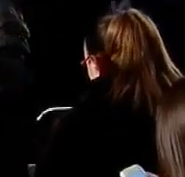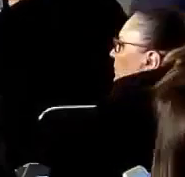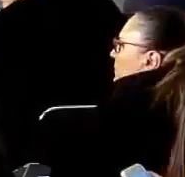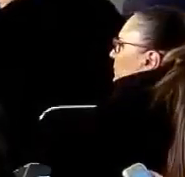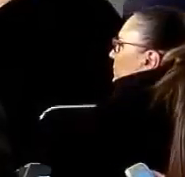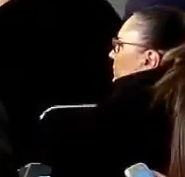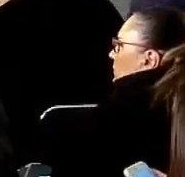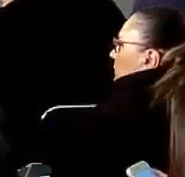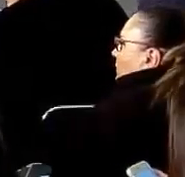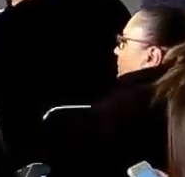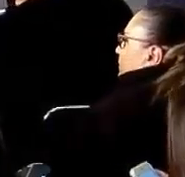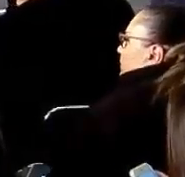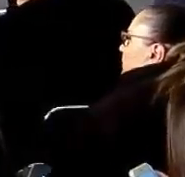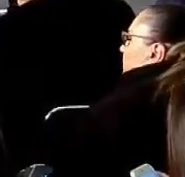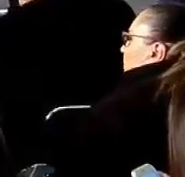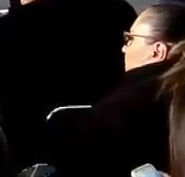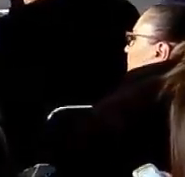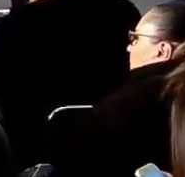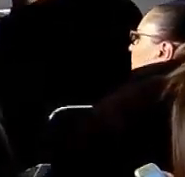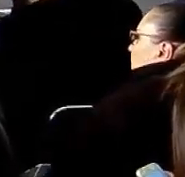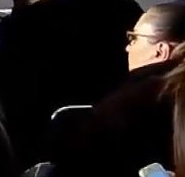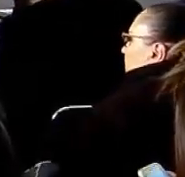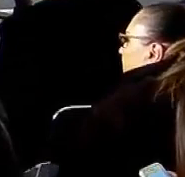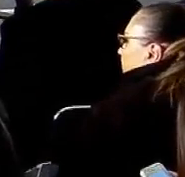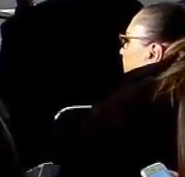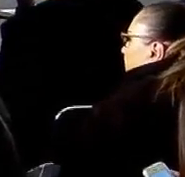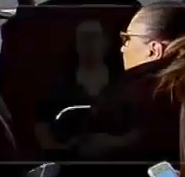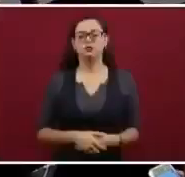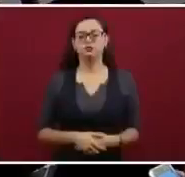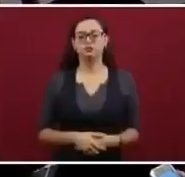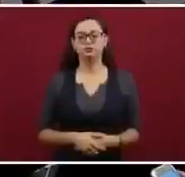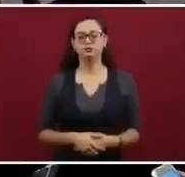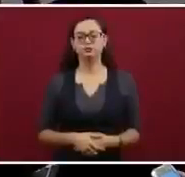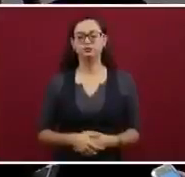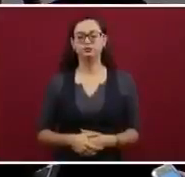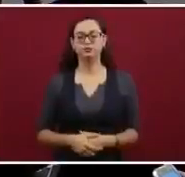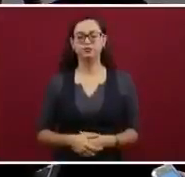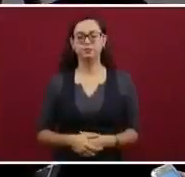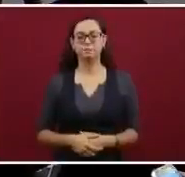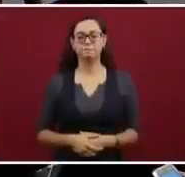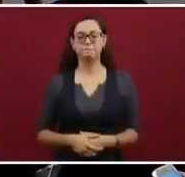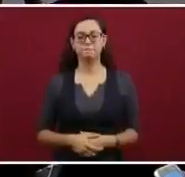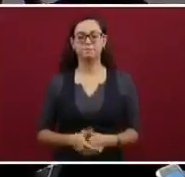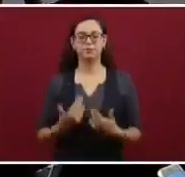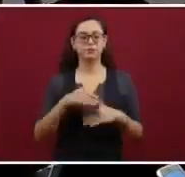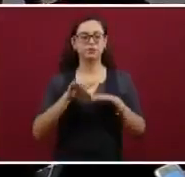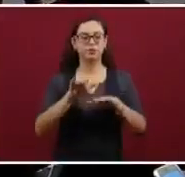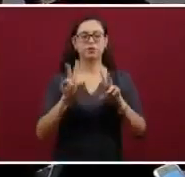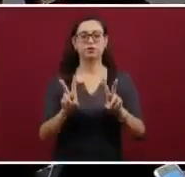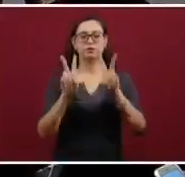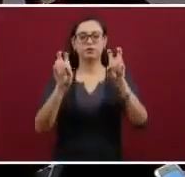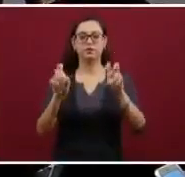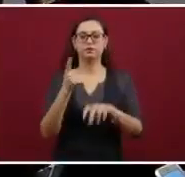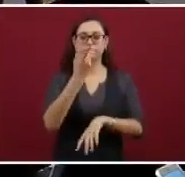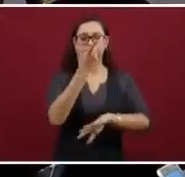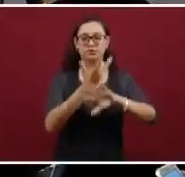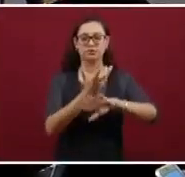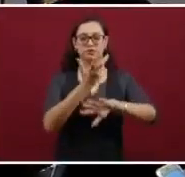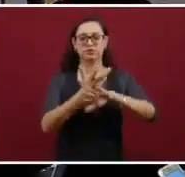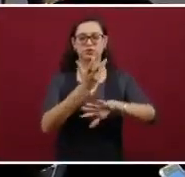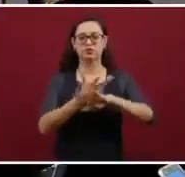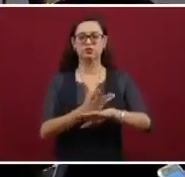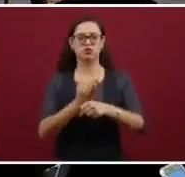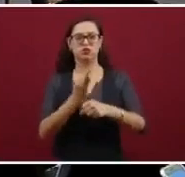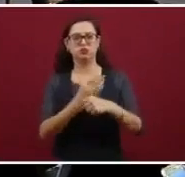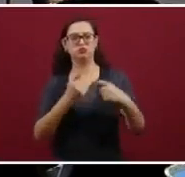ustedes tres. ¿Sí? Buenos días, señor presidente. Buenos días, señor procurador. Carlos Montesinos de La Hoguera. Sobre el tema de Estados Unidos, este